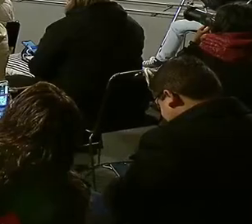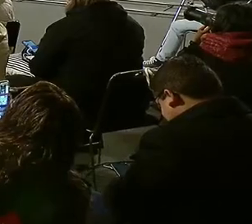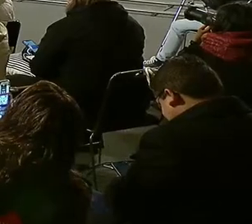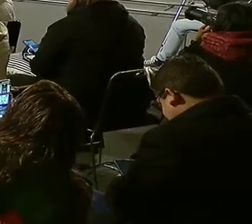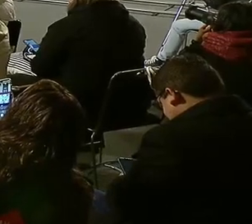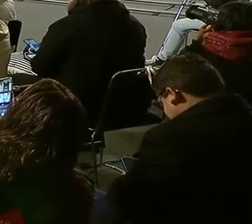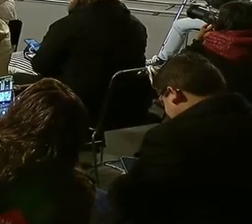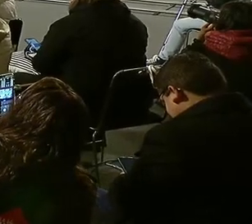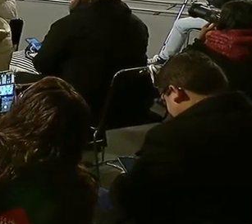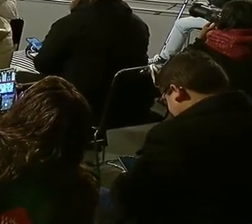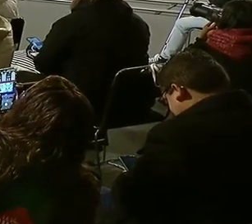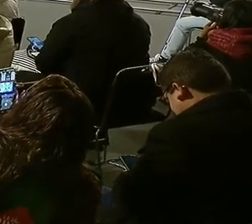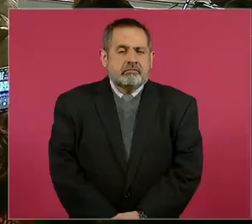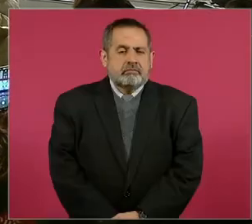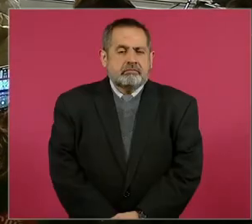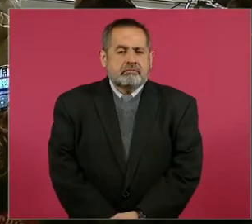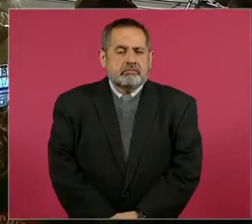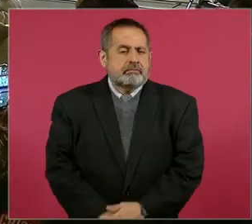sin apoyo,